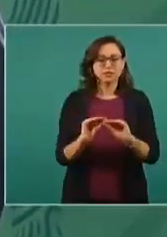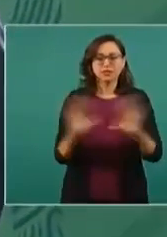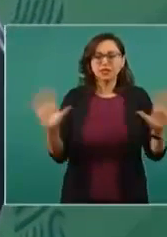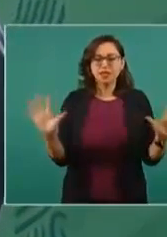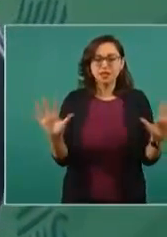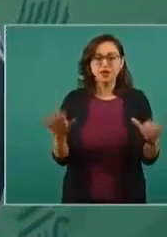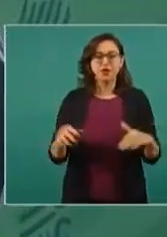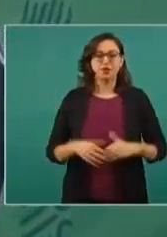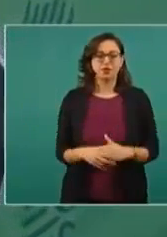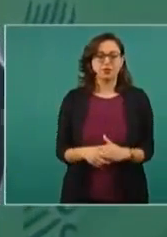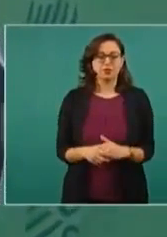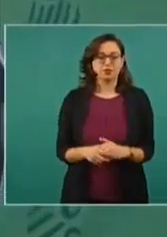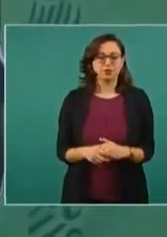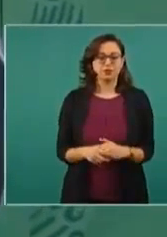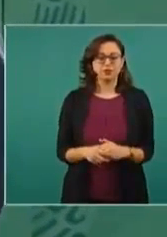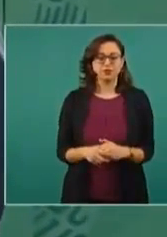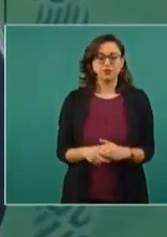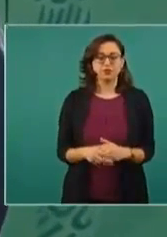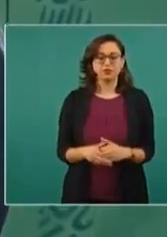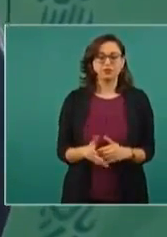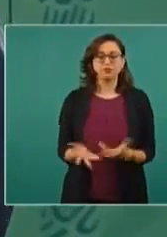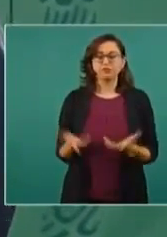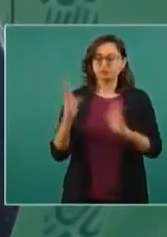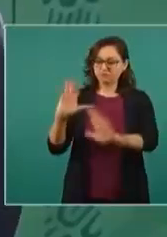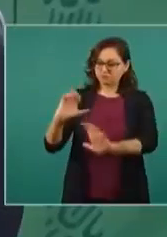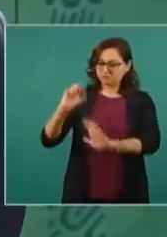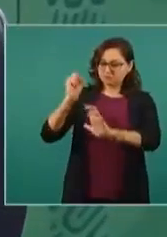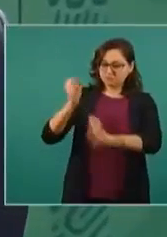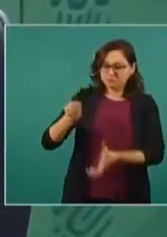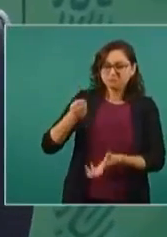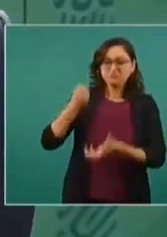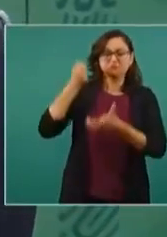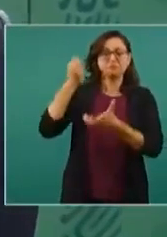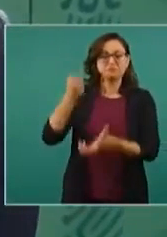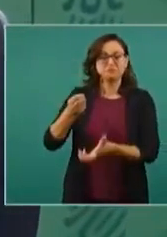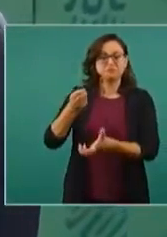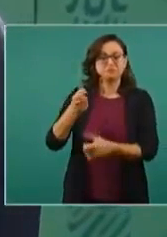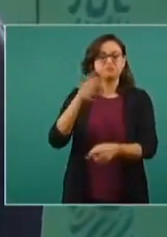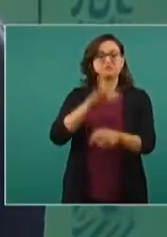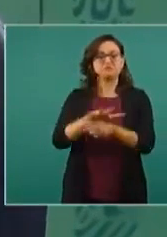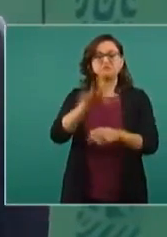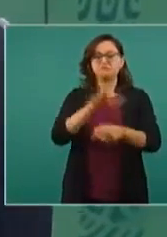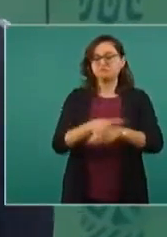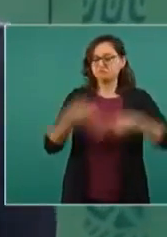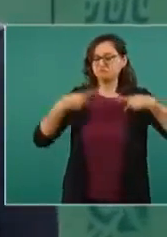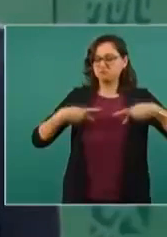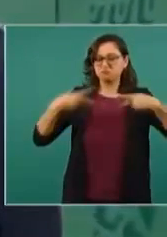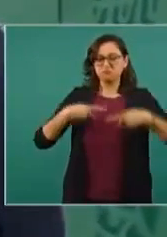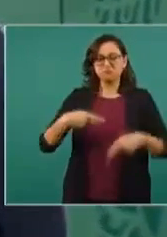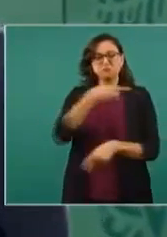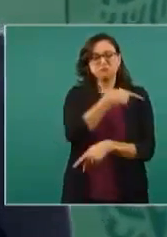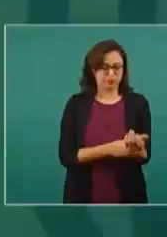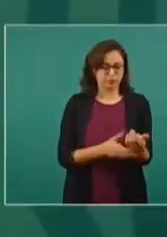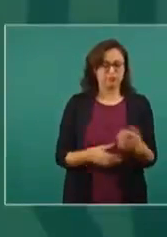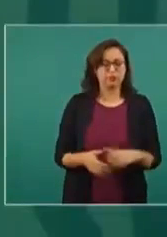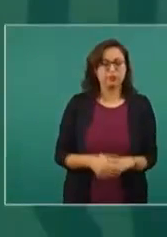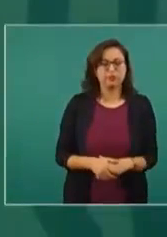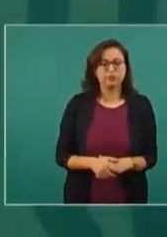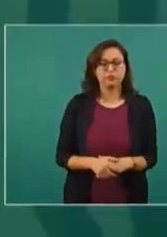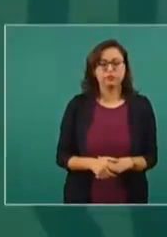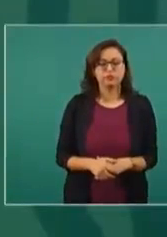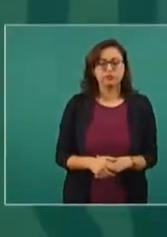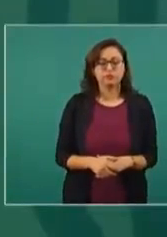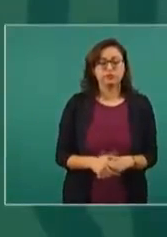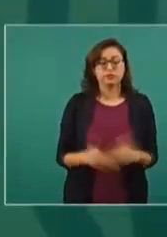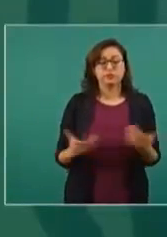de inseguridad, la violencia, la recuperación económica, la cobertura y calidad educativa, el abasto de agua y el empleo son algunas